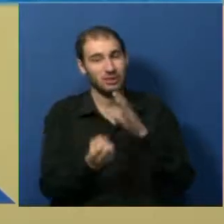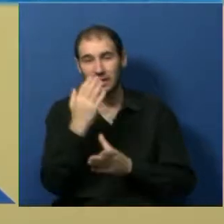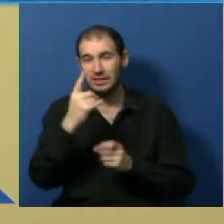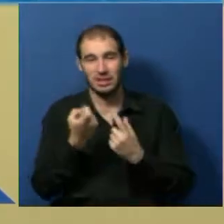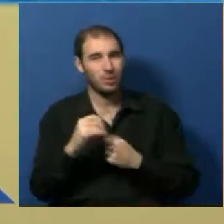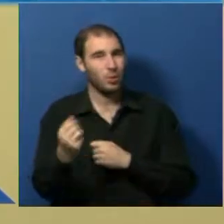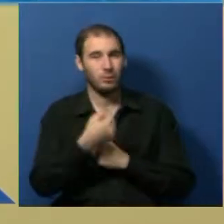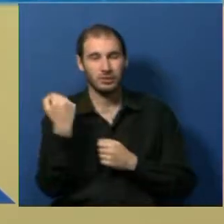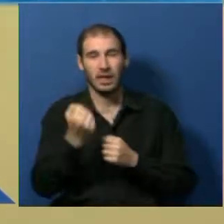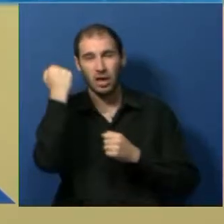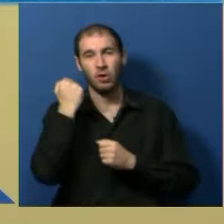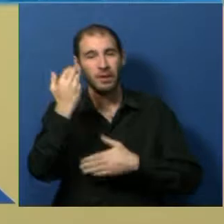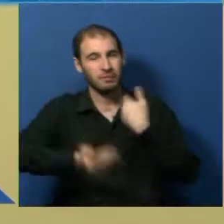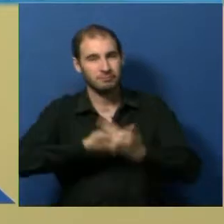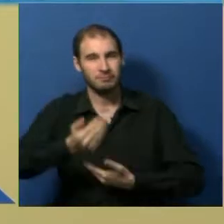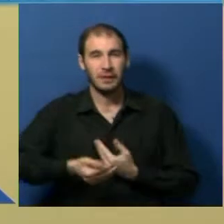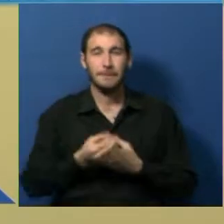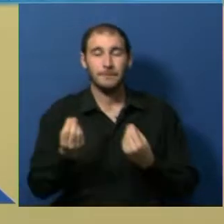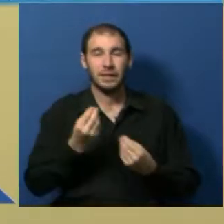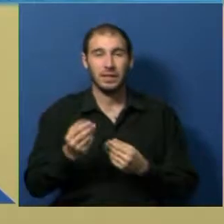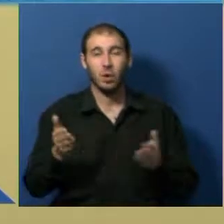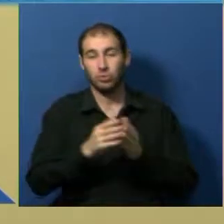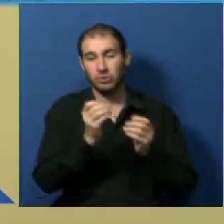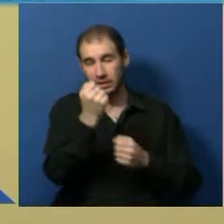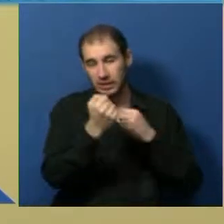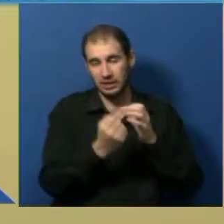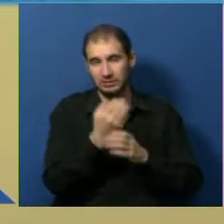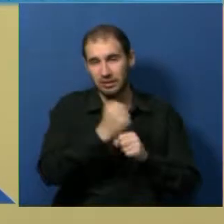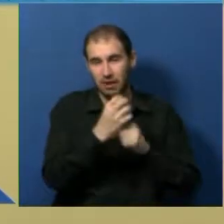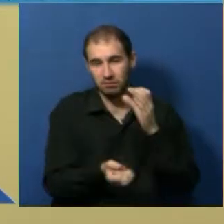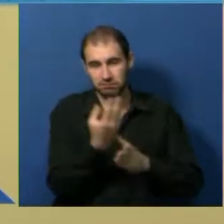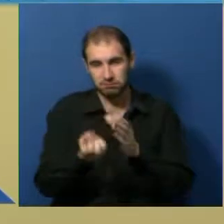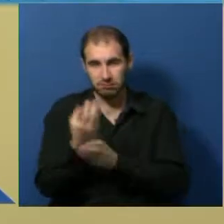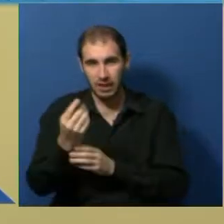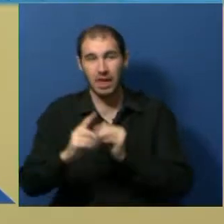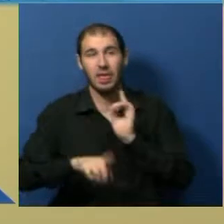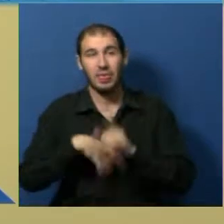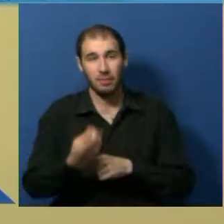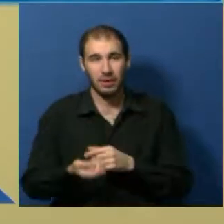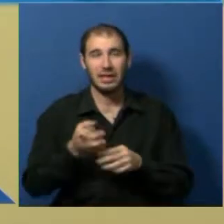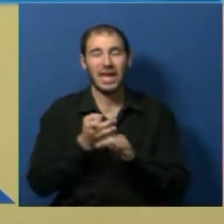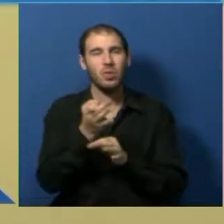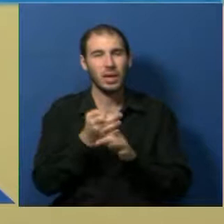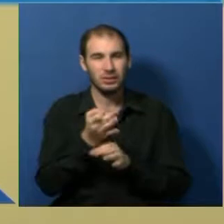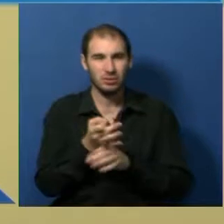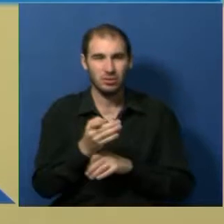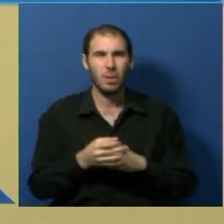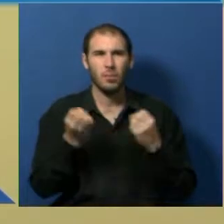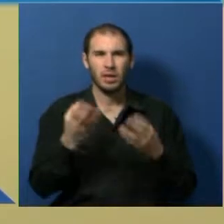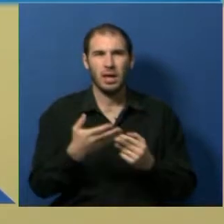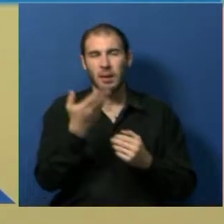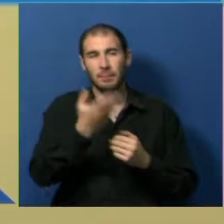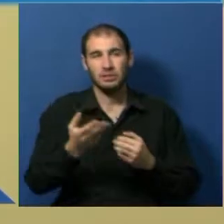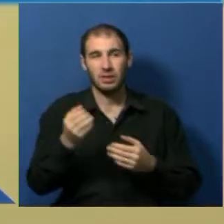Es fundamental que la economía crezca para que de la mano del crecimiento venga la creación de empleo. Y luego la educación, porque hay gente que ha